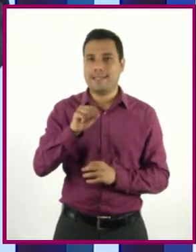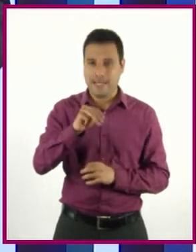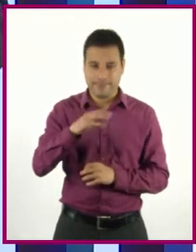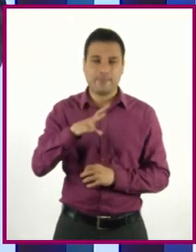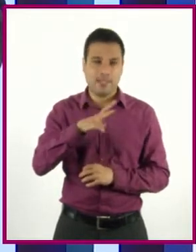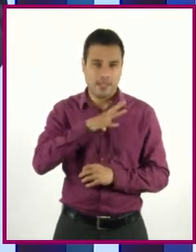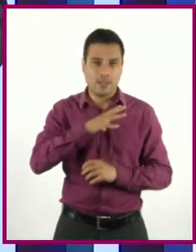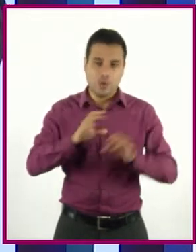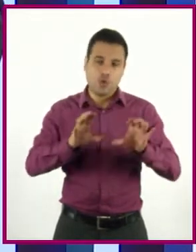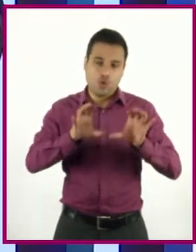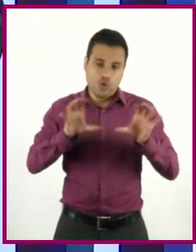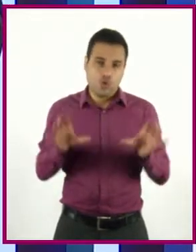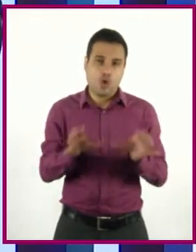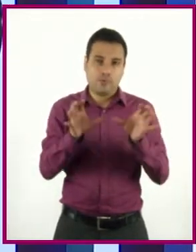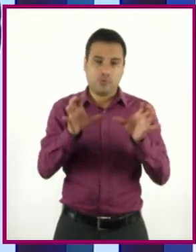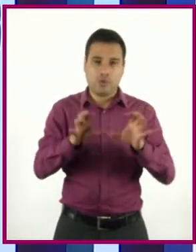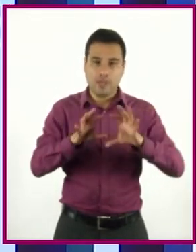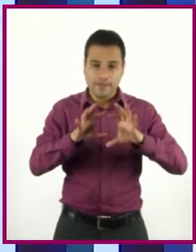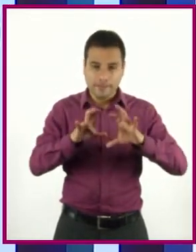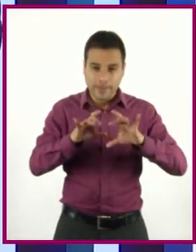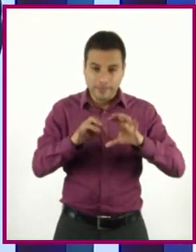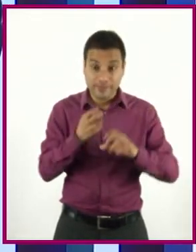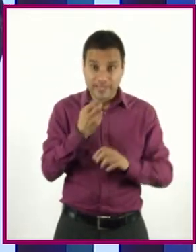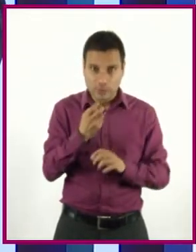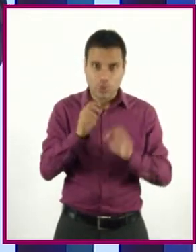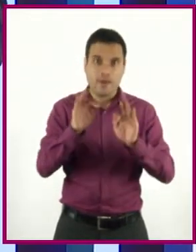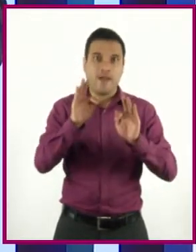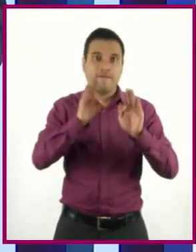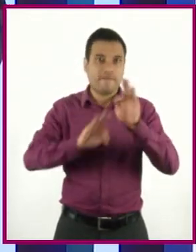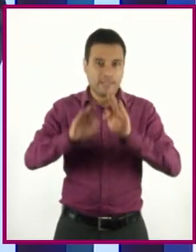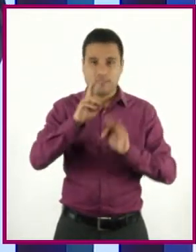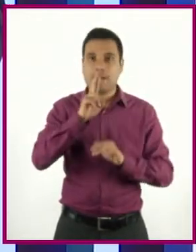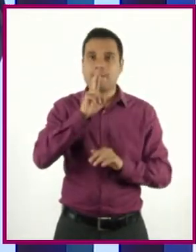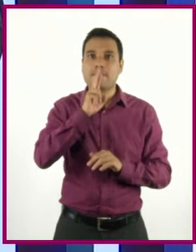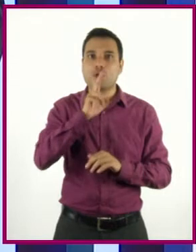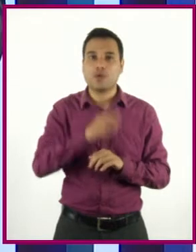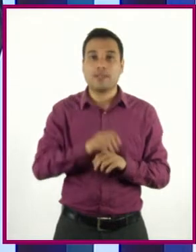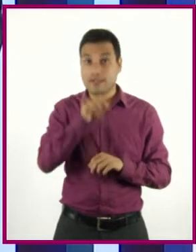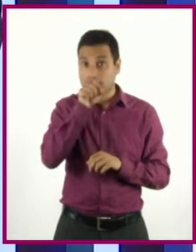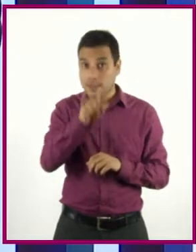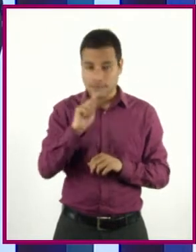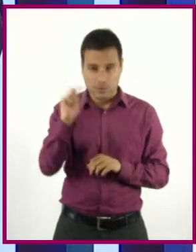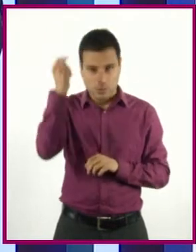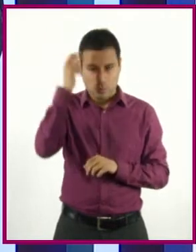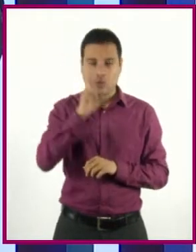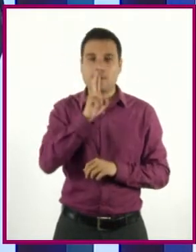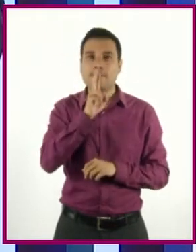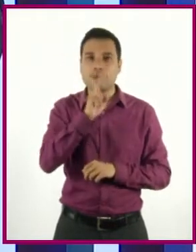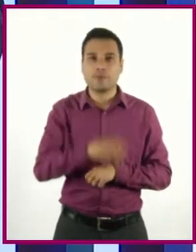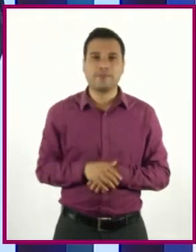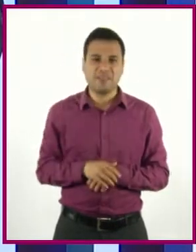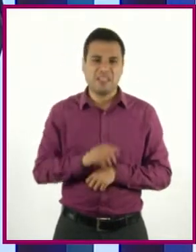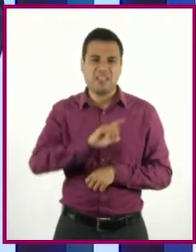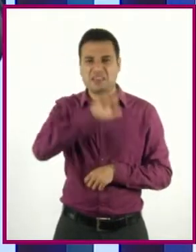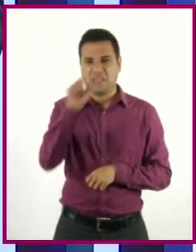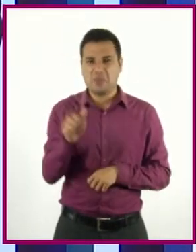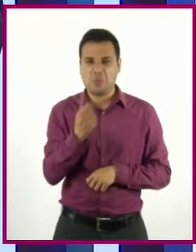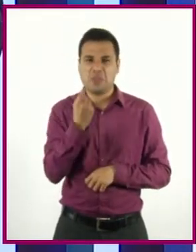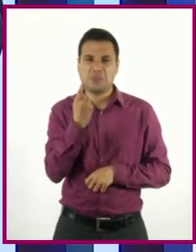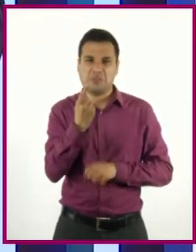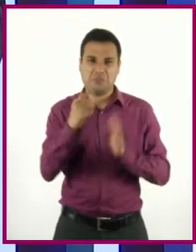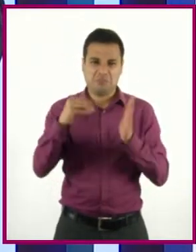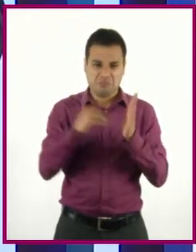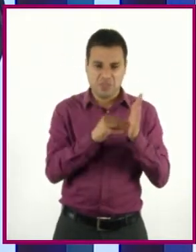Esto significó un gran logro tanto para la física como para la tecnología. Más adelante, en los años 70,